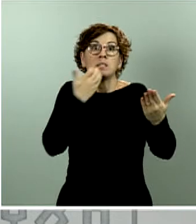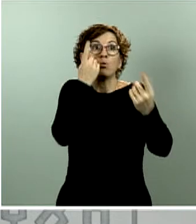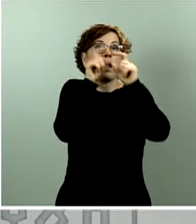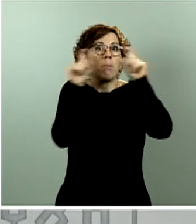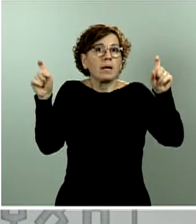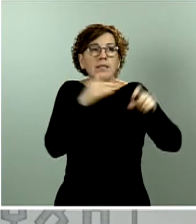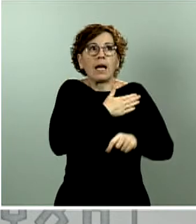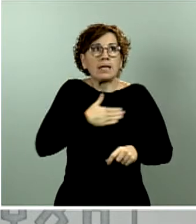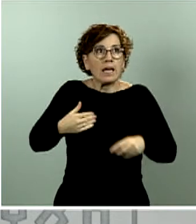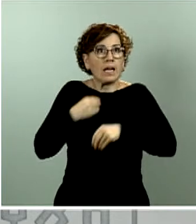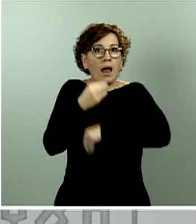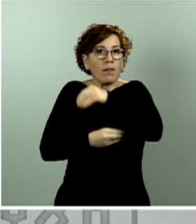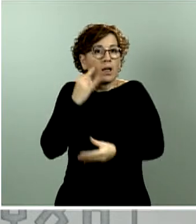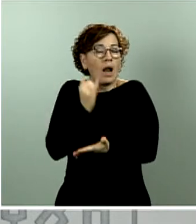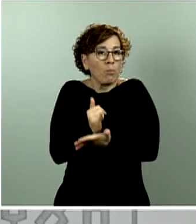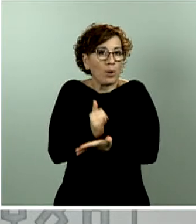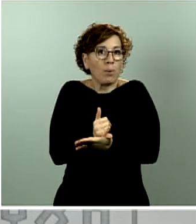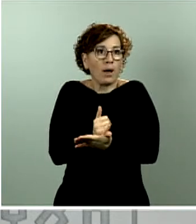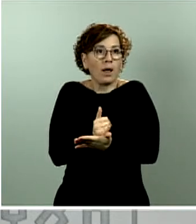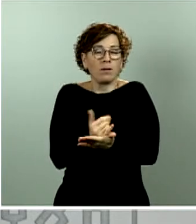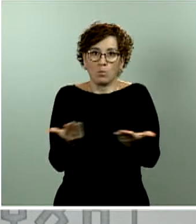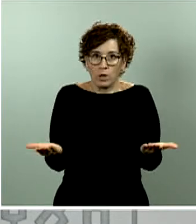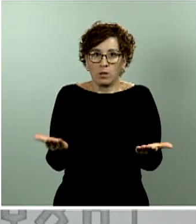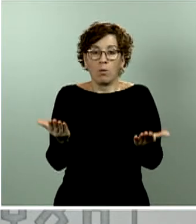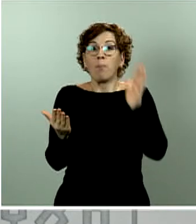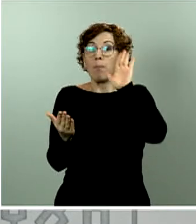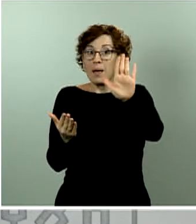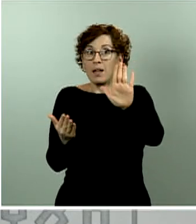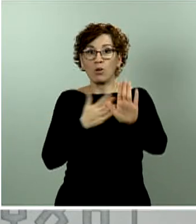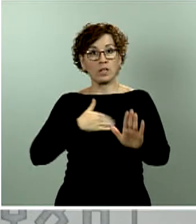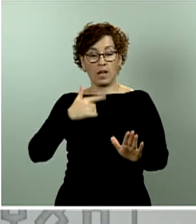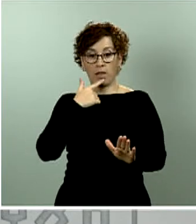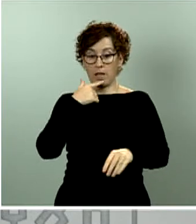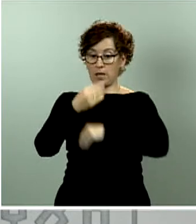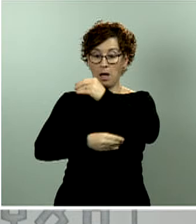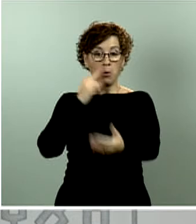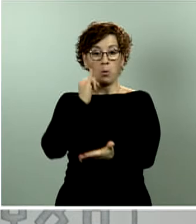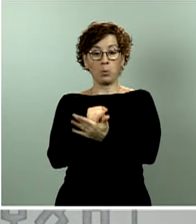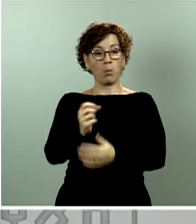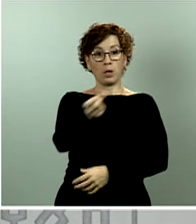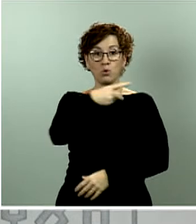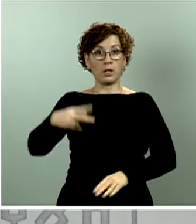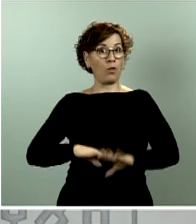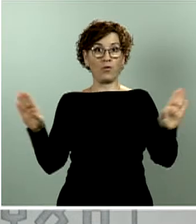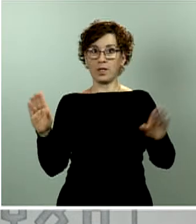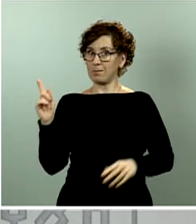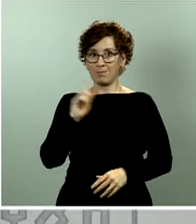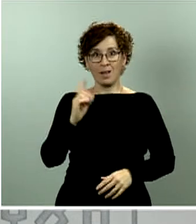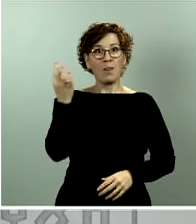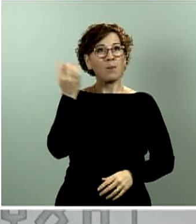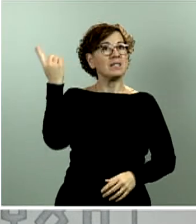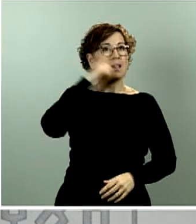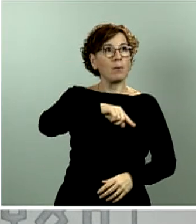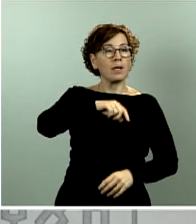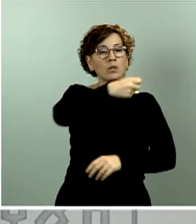este tipo, tiene que entender que no es únicamente realizar una prueba y tener un resultado. Se tiene que ser capaz de interpretar ese resultado correctamente.